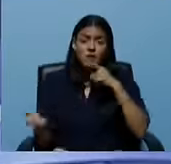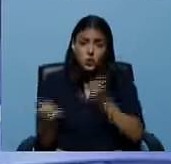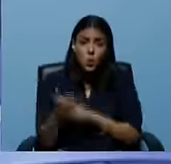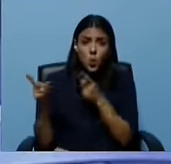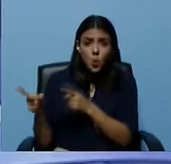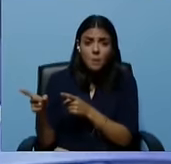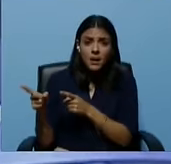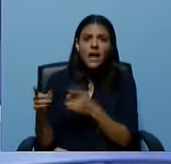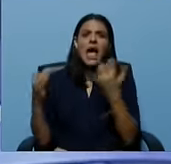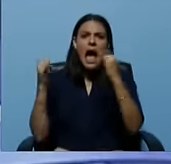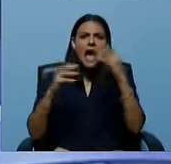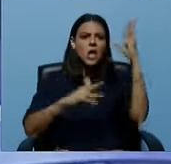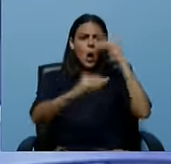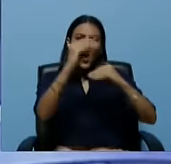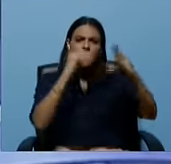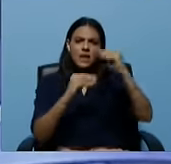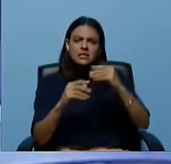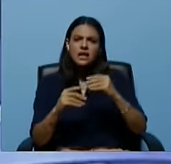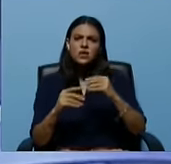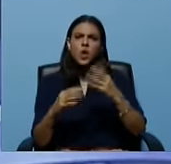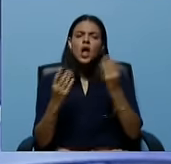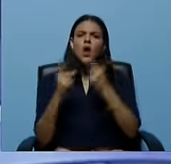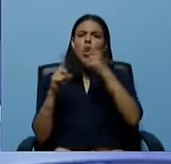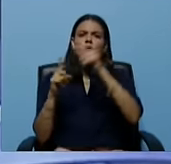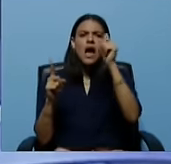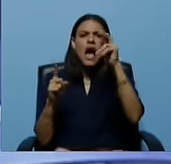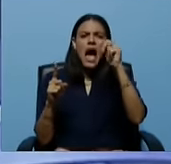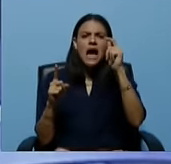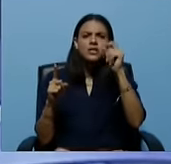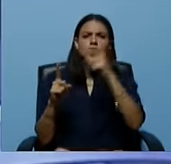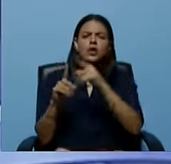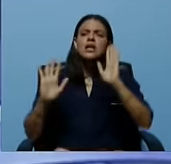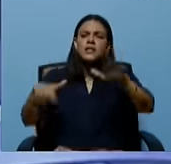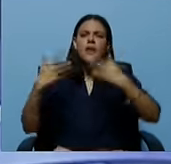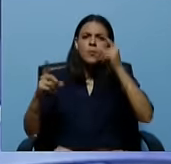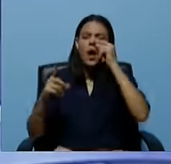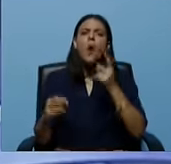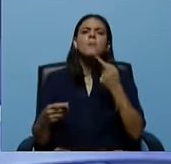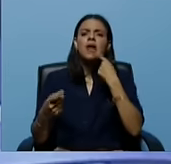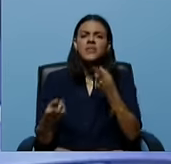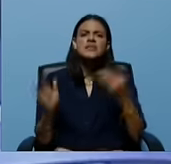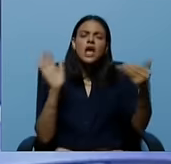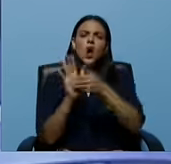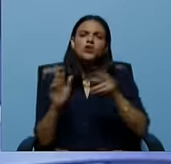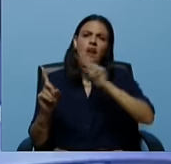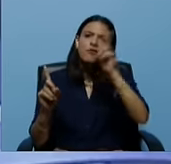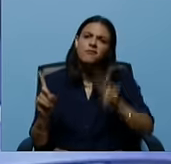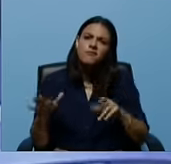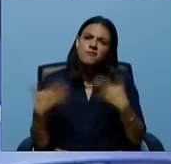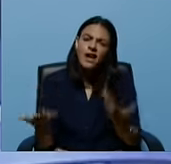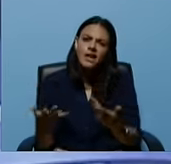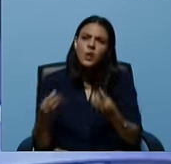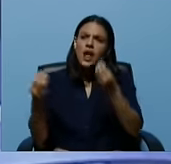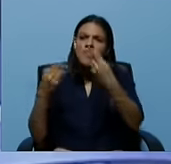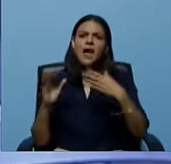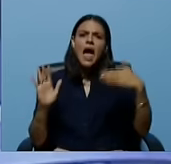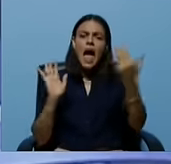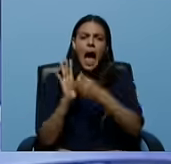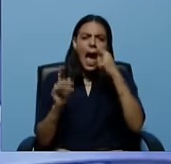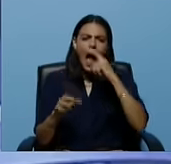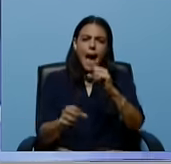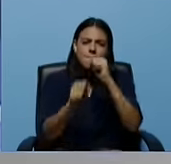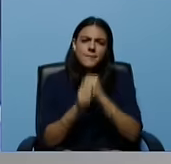teniendo conversaciones con Anthony Blinken para que Anthony Blinken después agreda a Venezuela y nos amenace otra